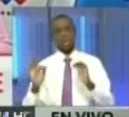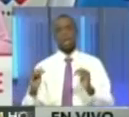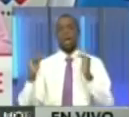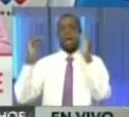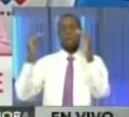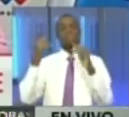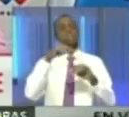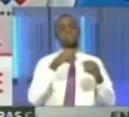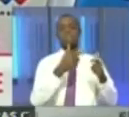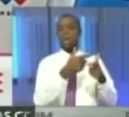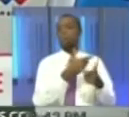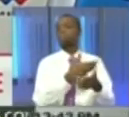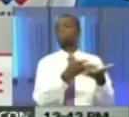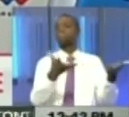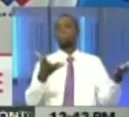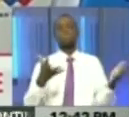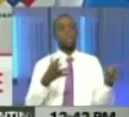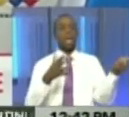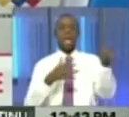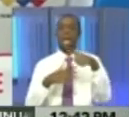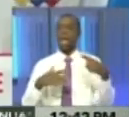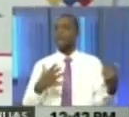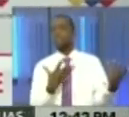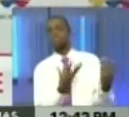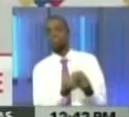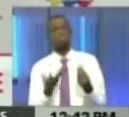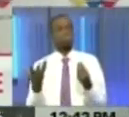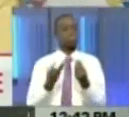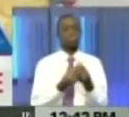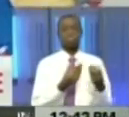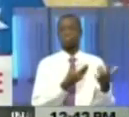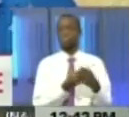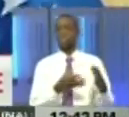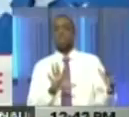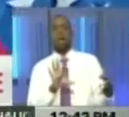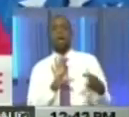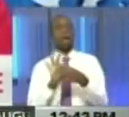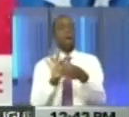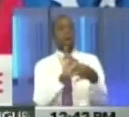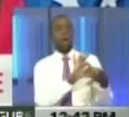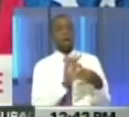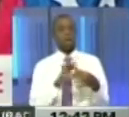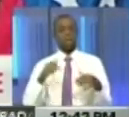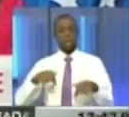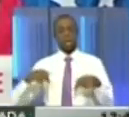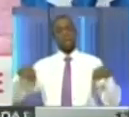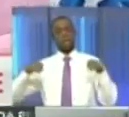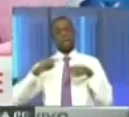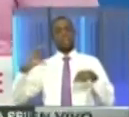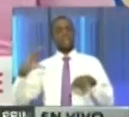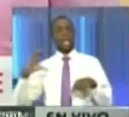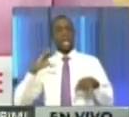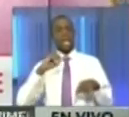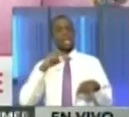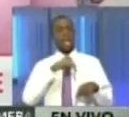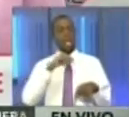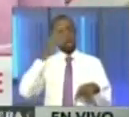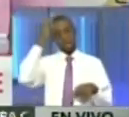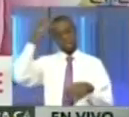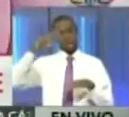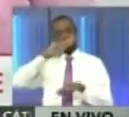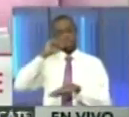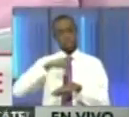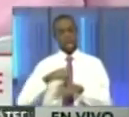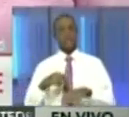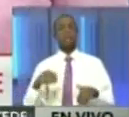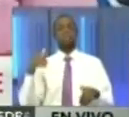varios años han estado vinculados y vinculadas a las actividades que hace el Consejo Nacional Electoral.